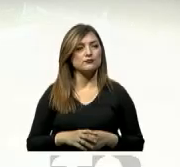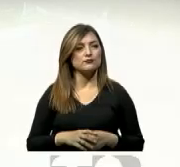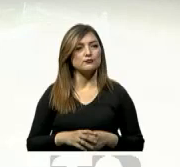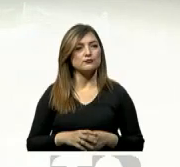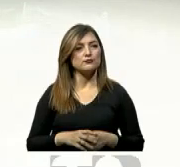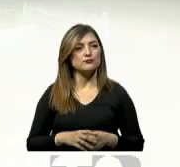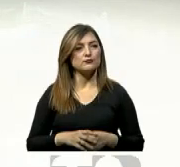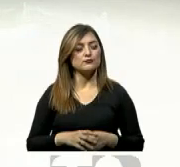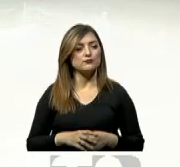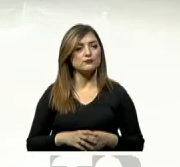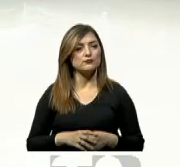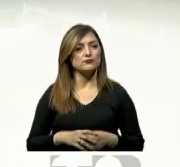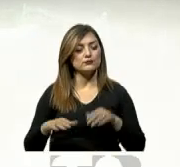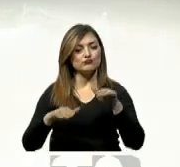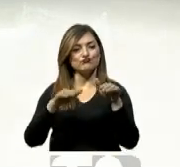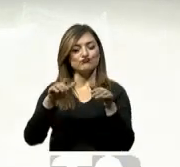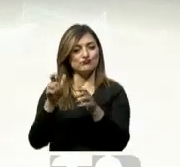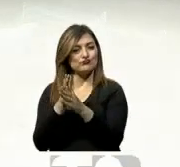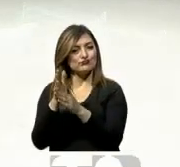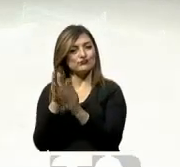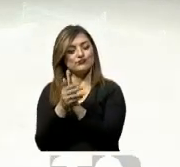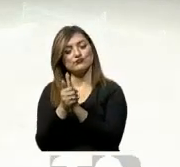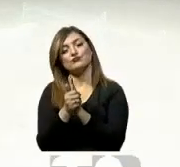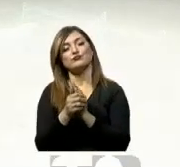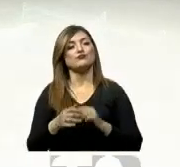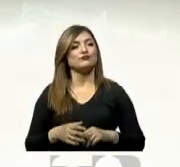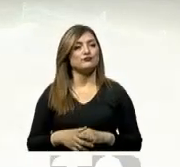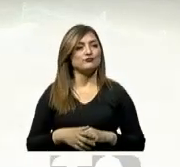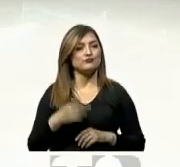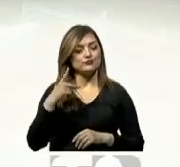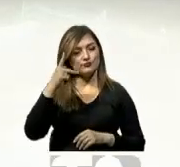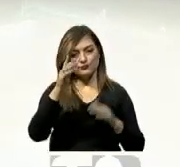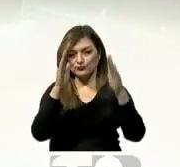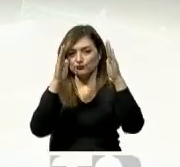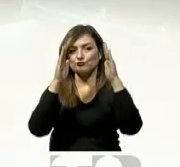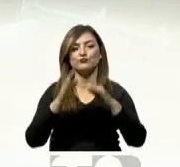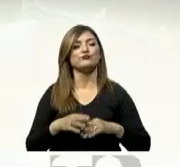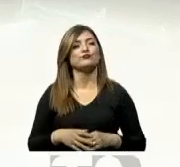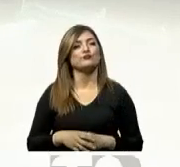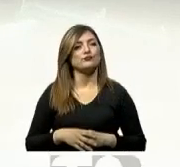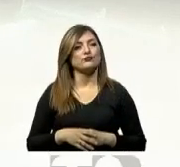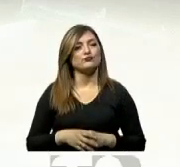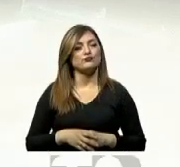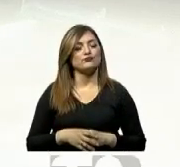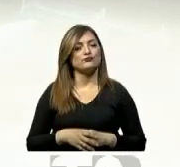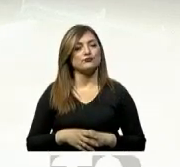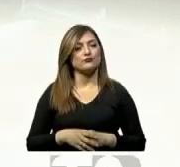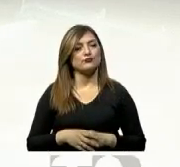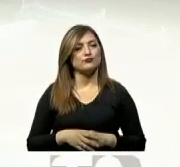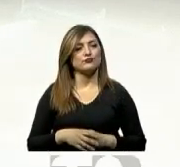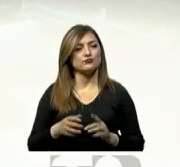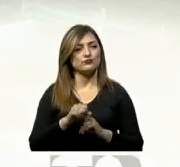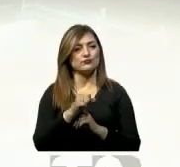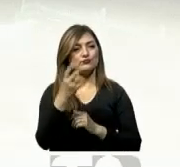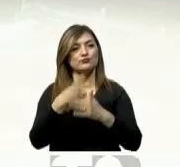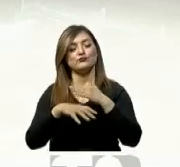desde aquí el llamado tanto de los expertos como de nosotros también es para que los padres estén atentos, para que estén alerta ante la situación